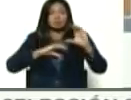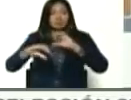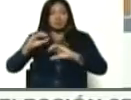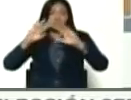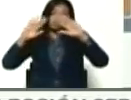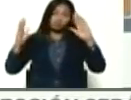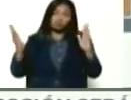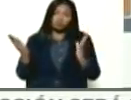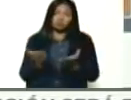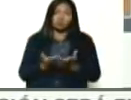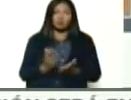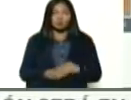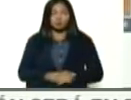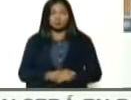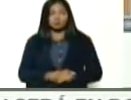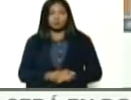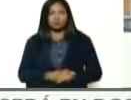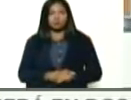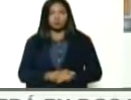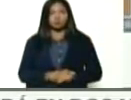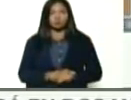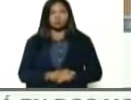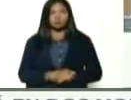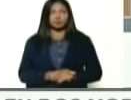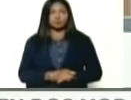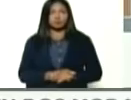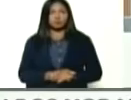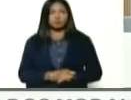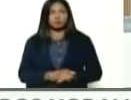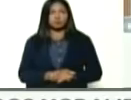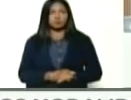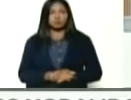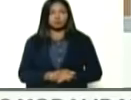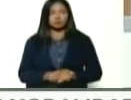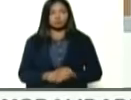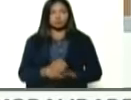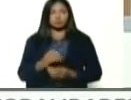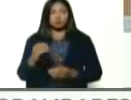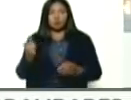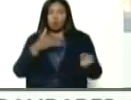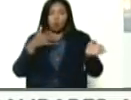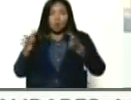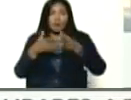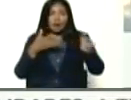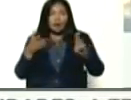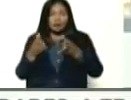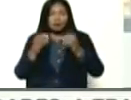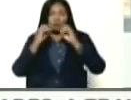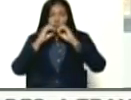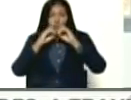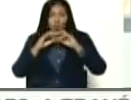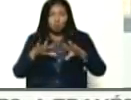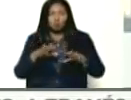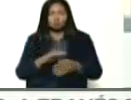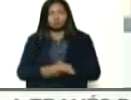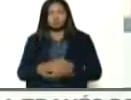del mundo el aerosol no con la gota sino el aerosol